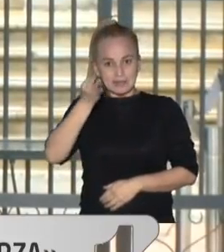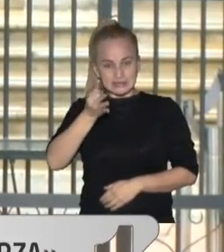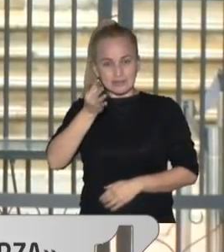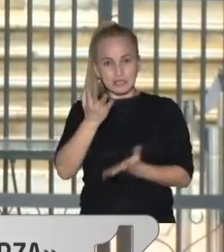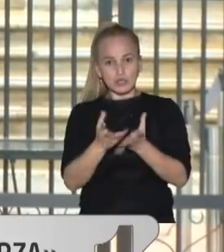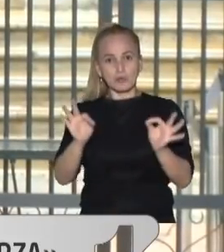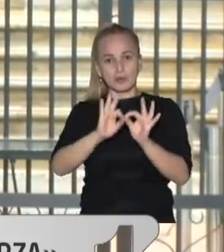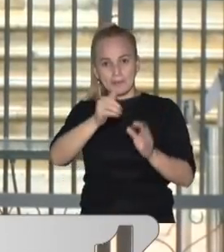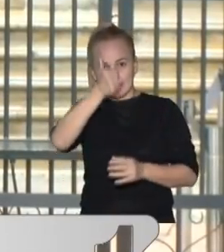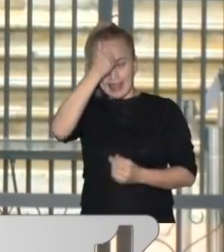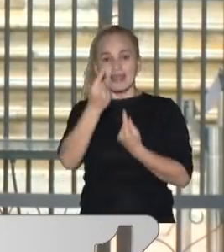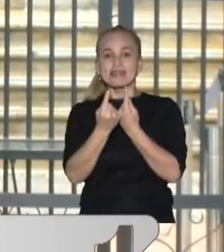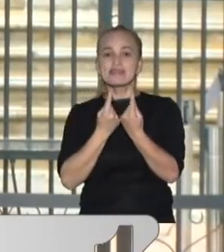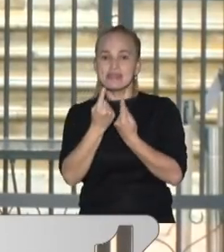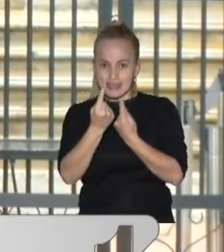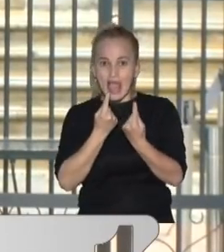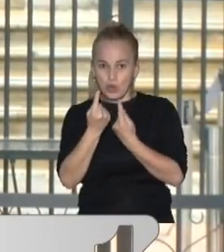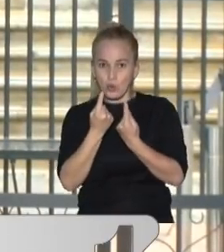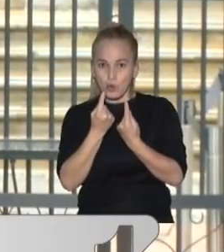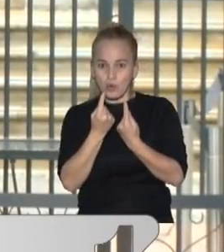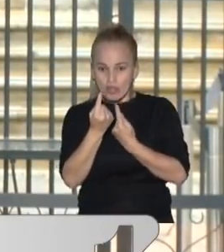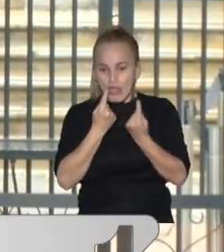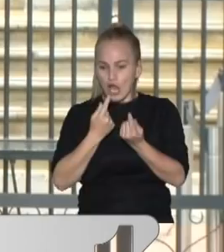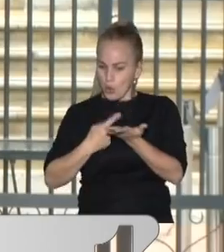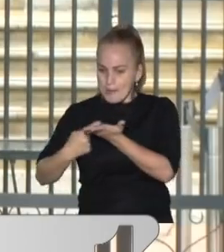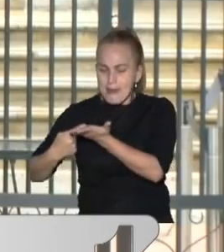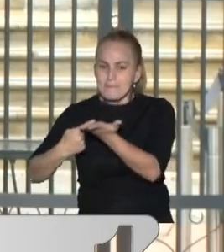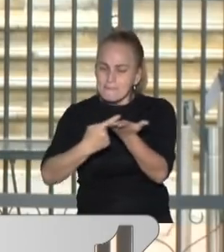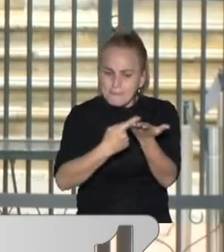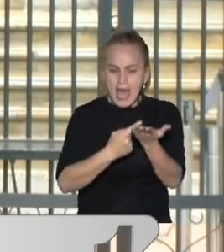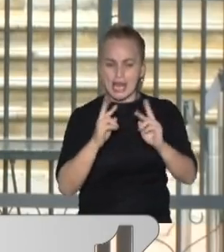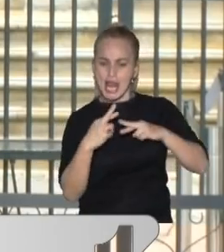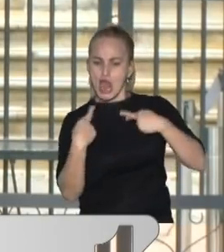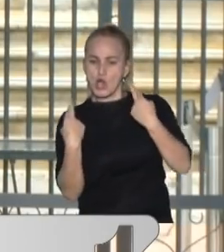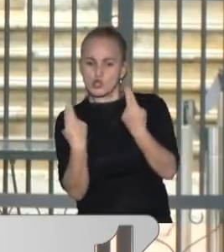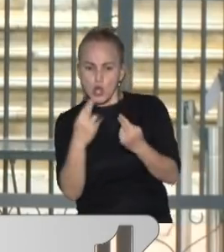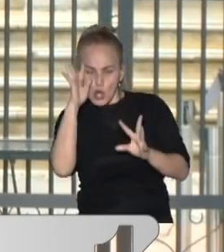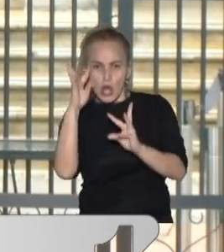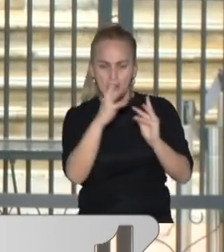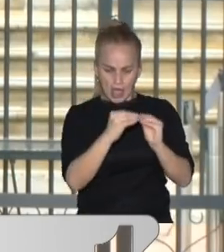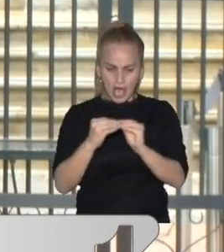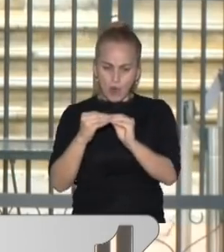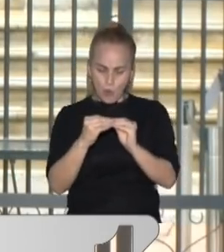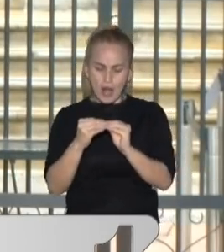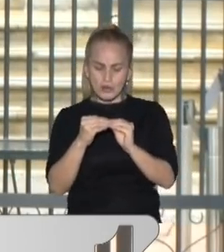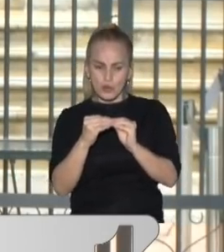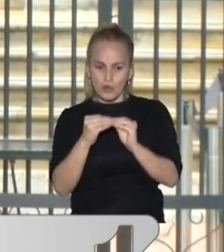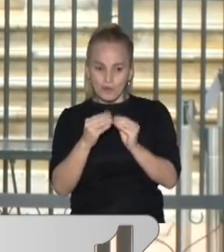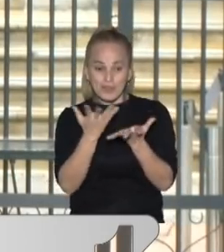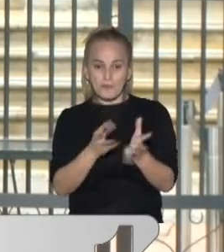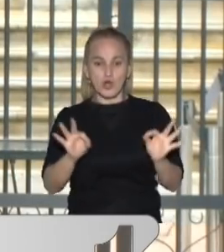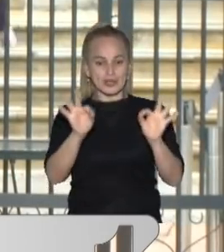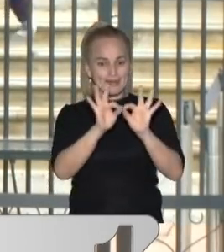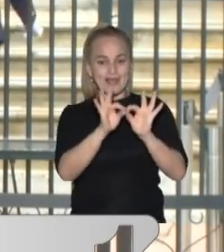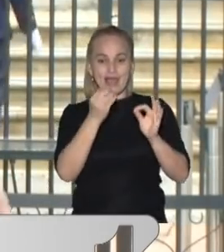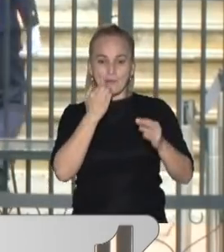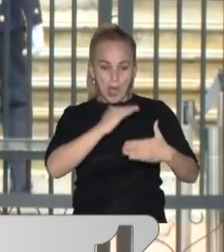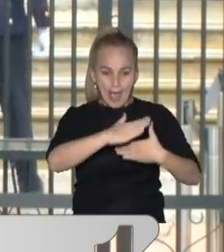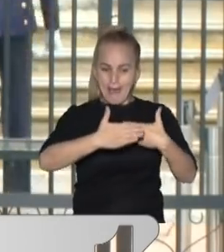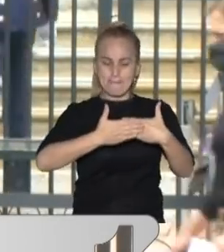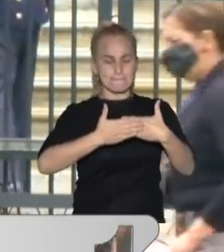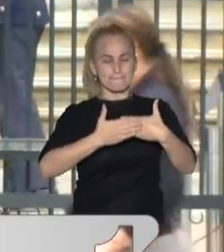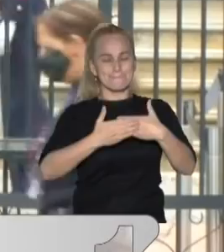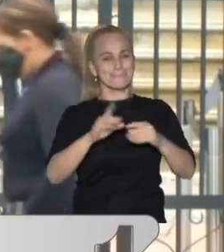diálogo, en donde se puede a través de la conversación, a través de la concertación, lograr el levantamiento de un bloqueo